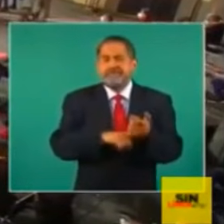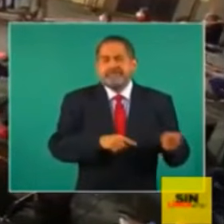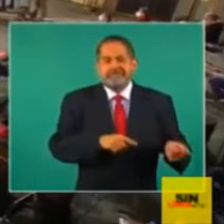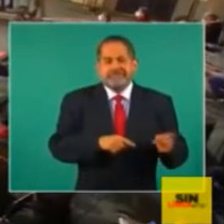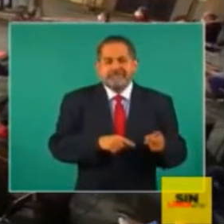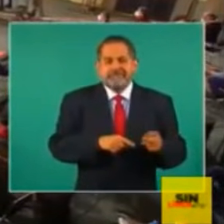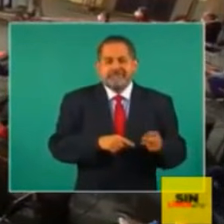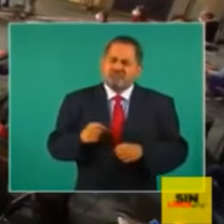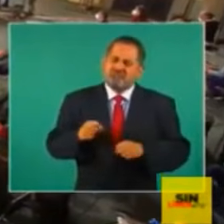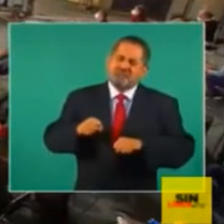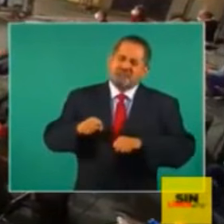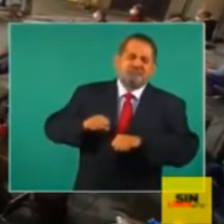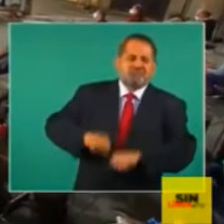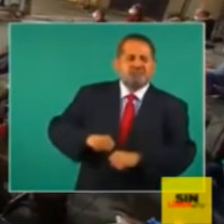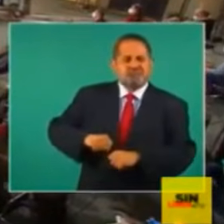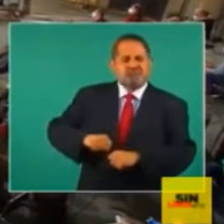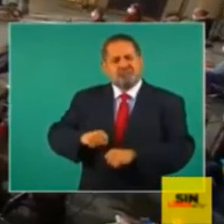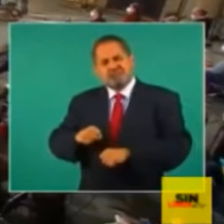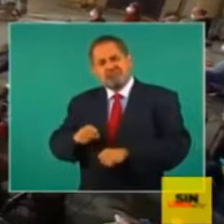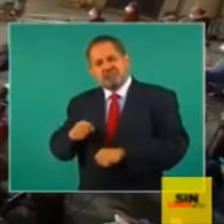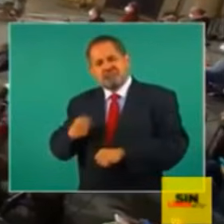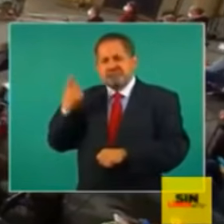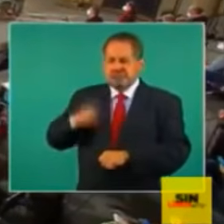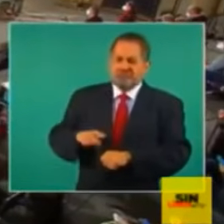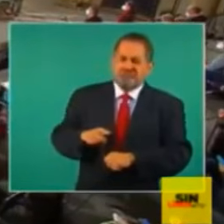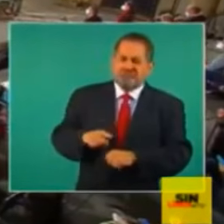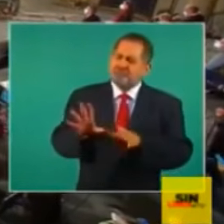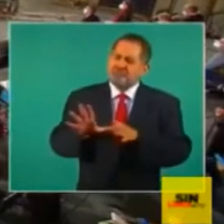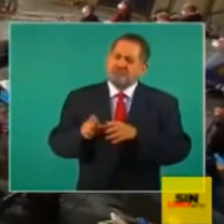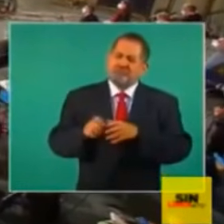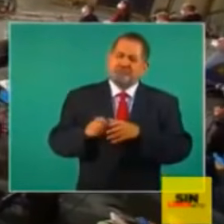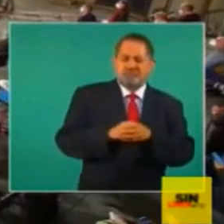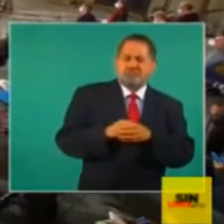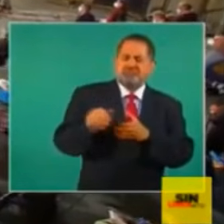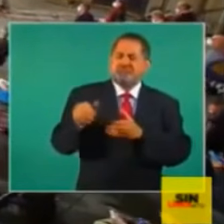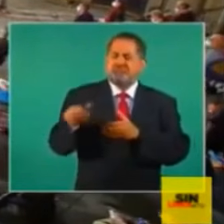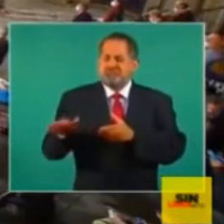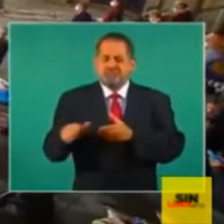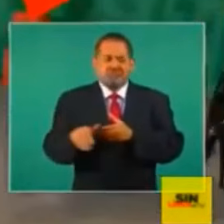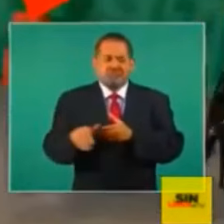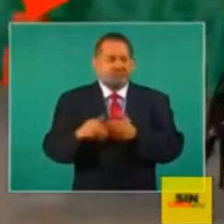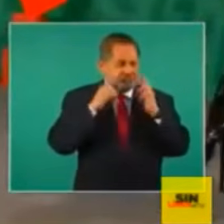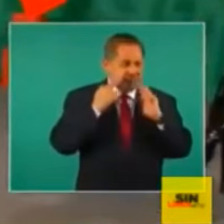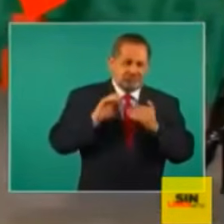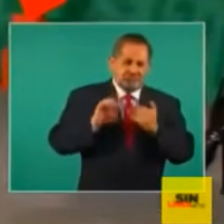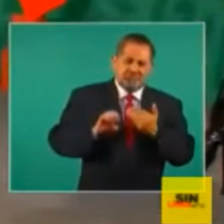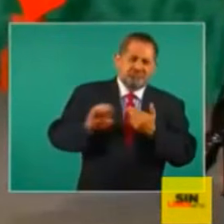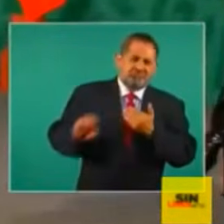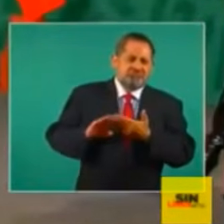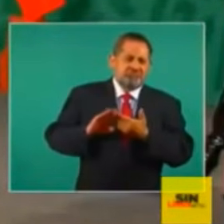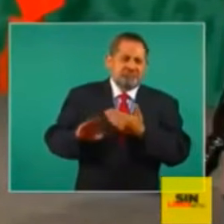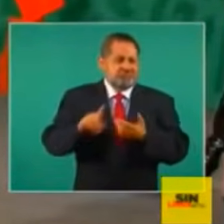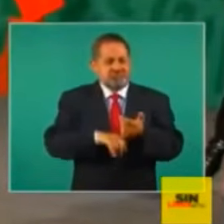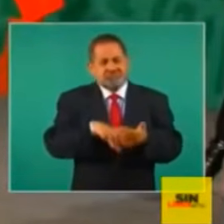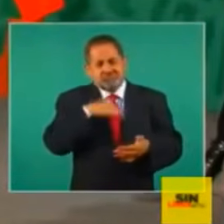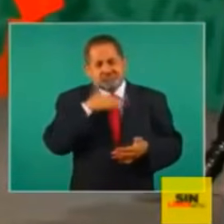autoritarios clasistas racistas corruptos